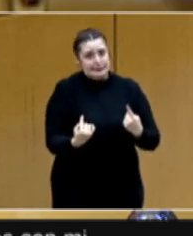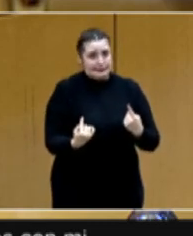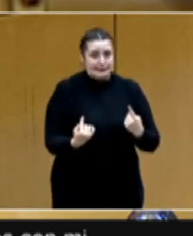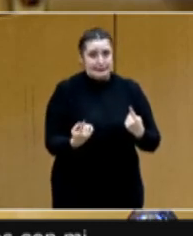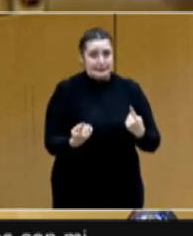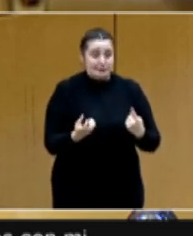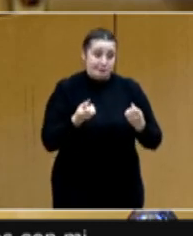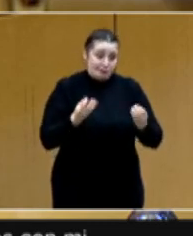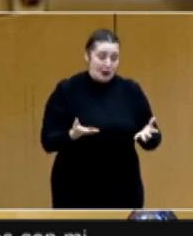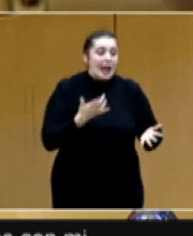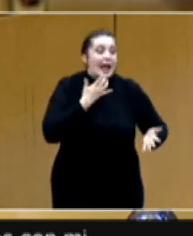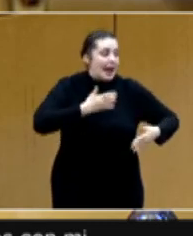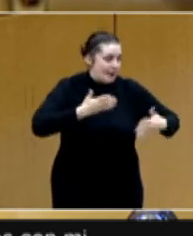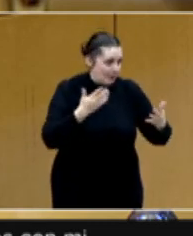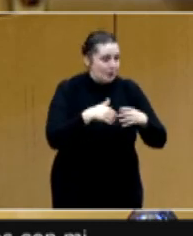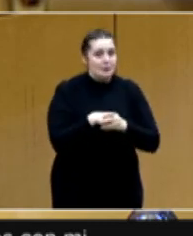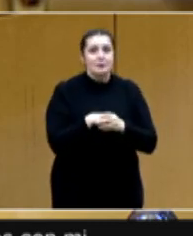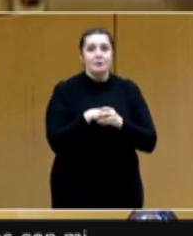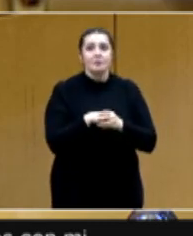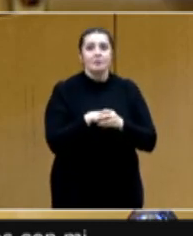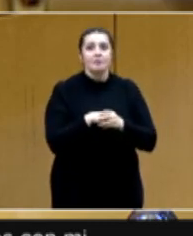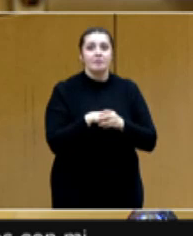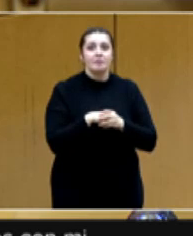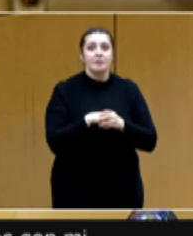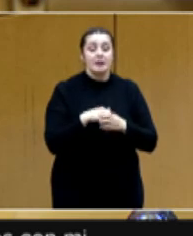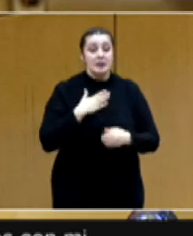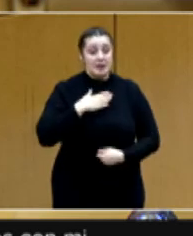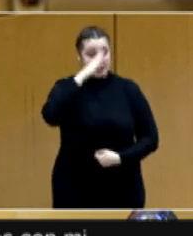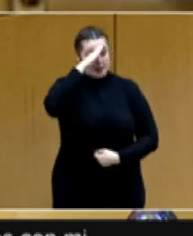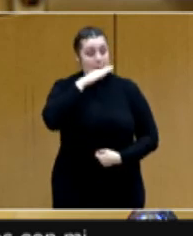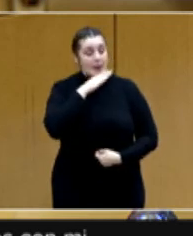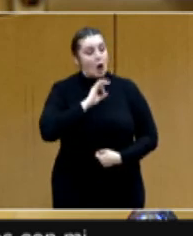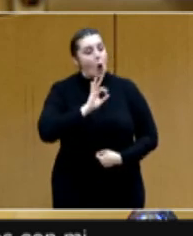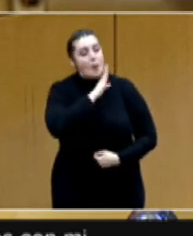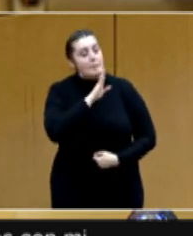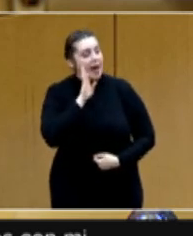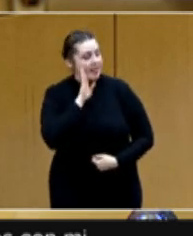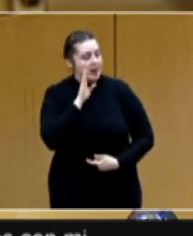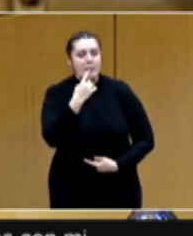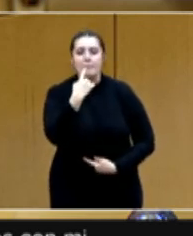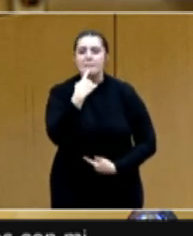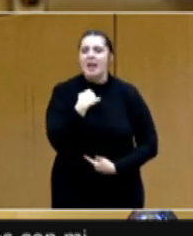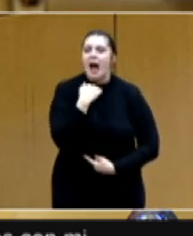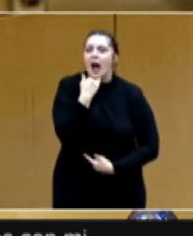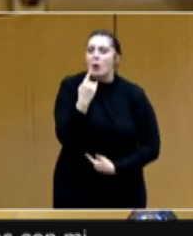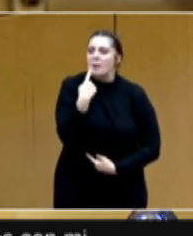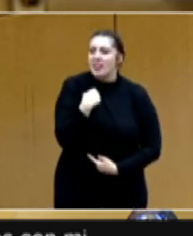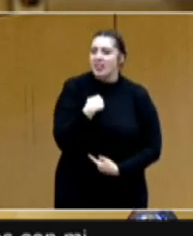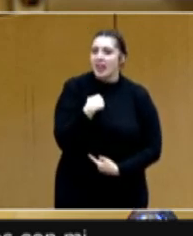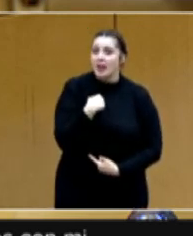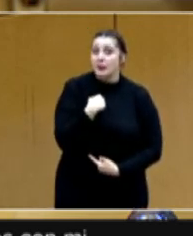bueno por ejemplo cuando cuando mi padre o mi madre Me dice algo